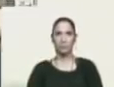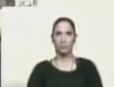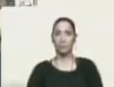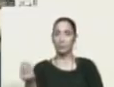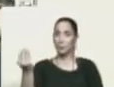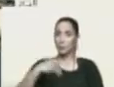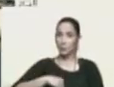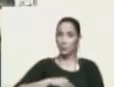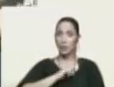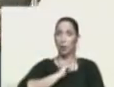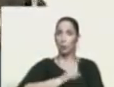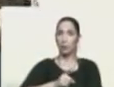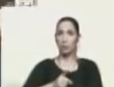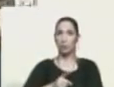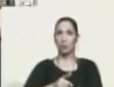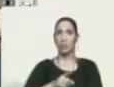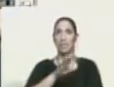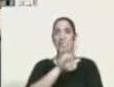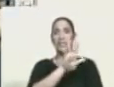acusaciones a un